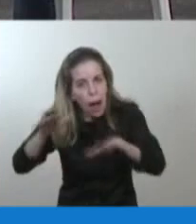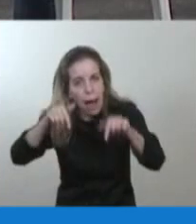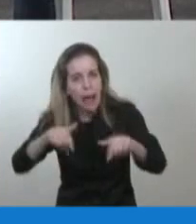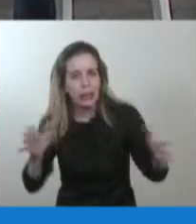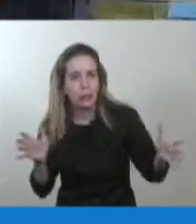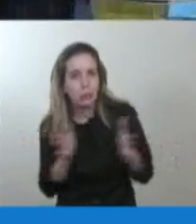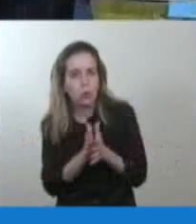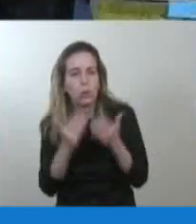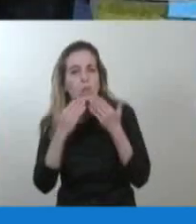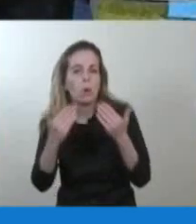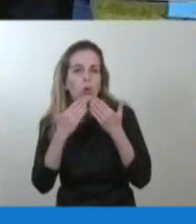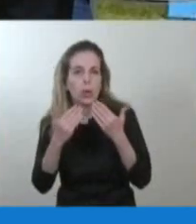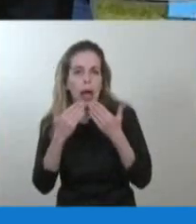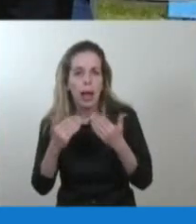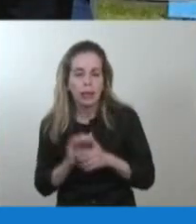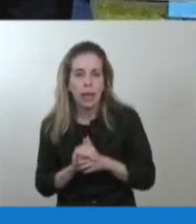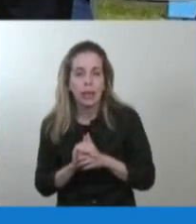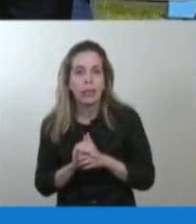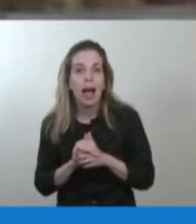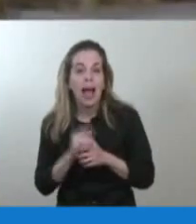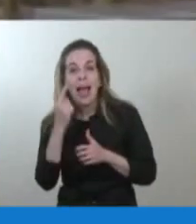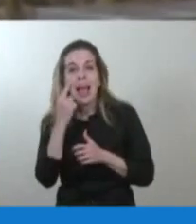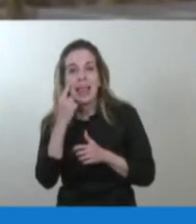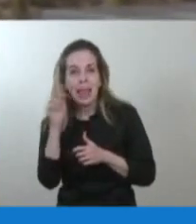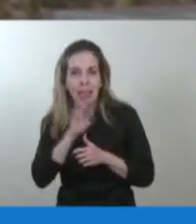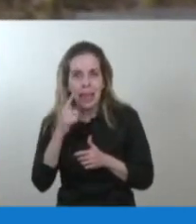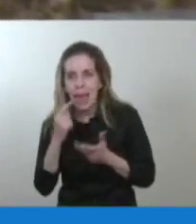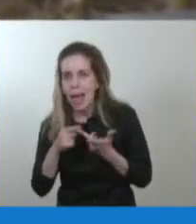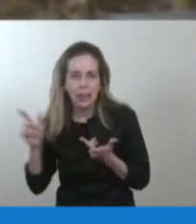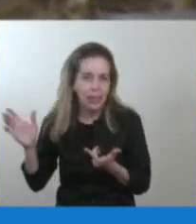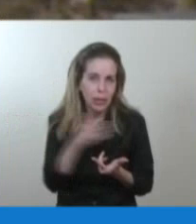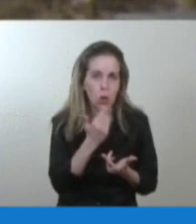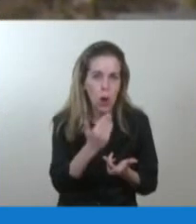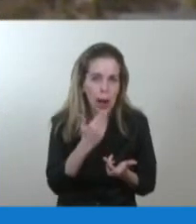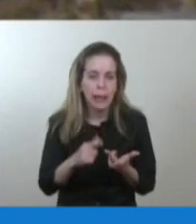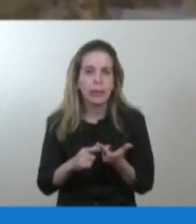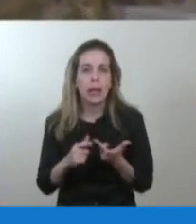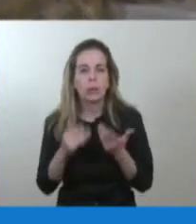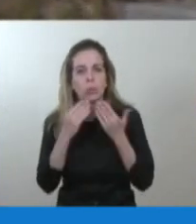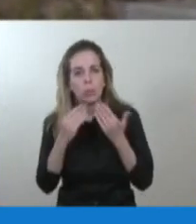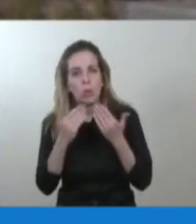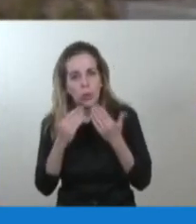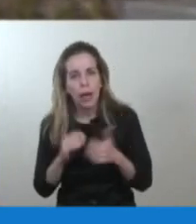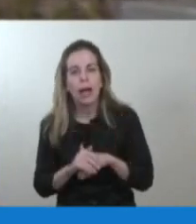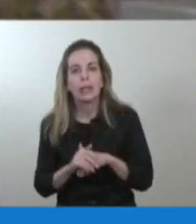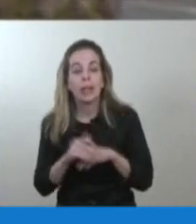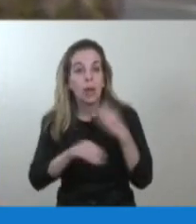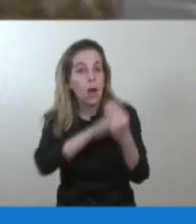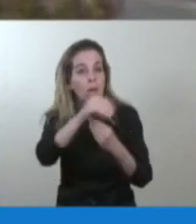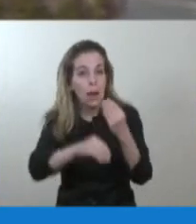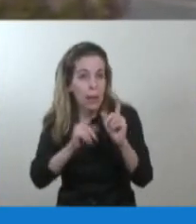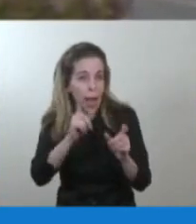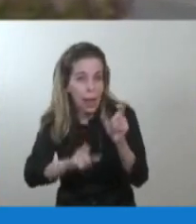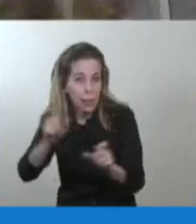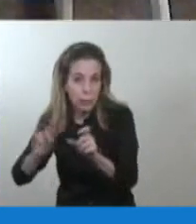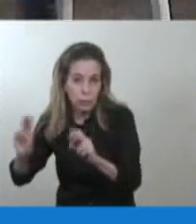hacer de esta manera muchísimas gracias a los y las intendenta muchísimas gracias a los familiares de las víctimas